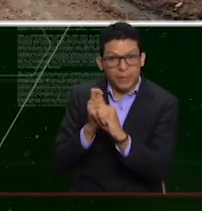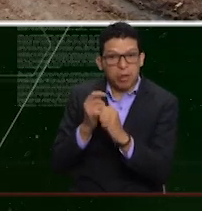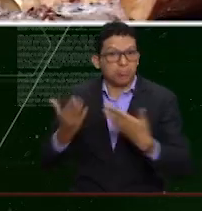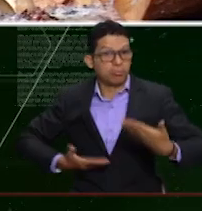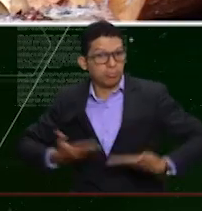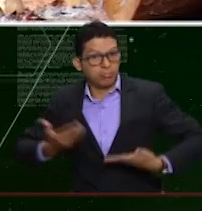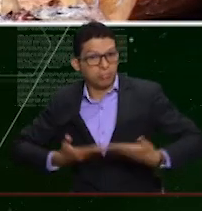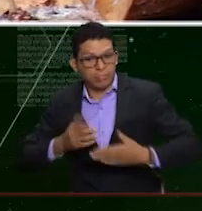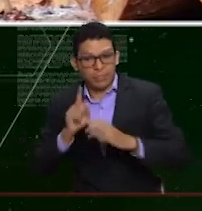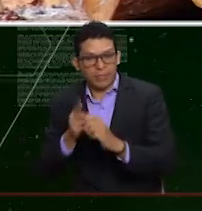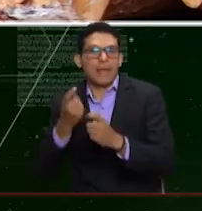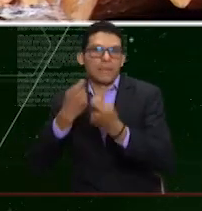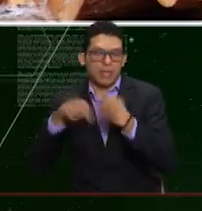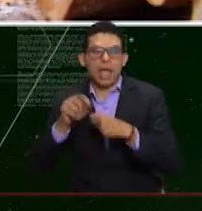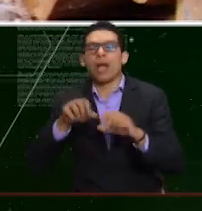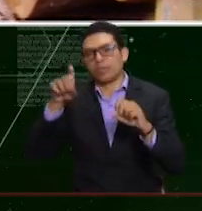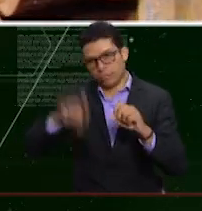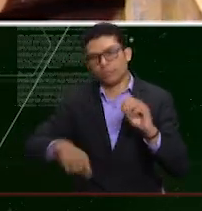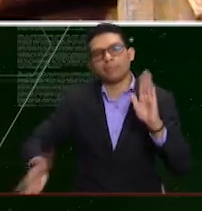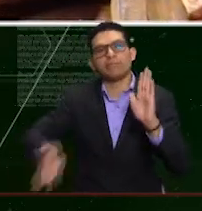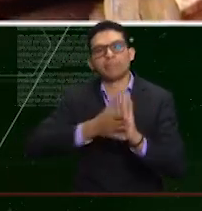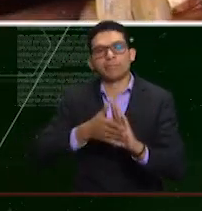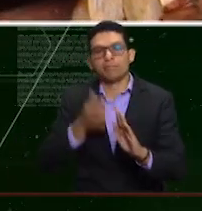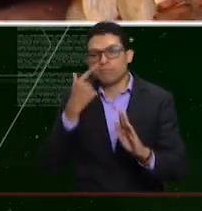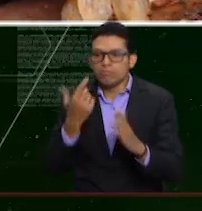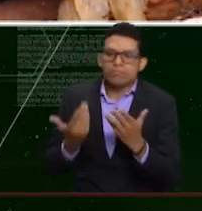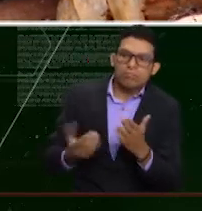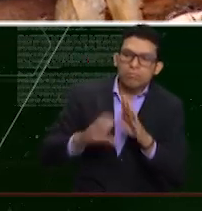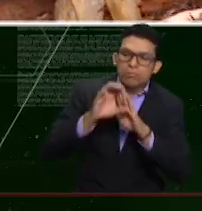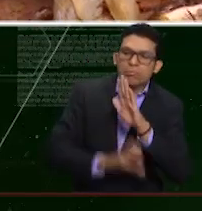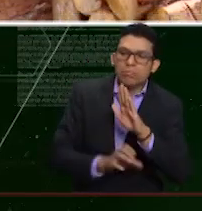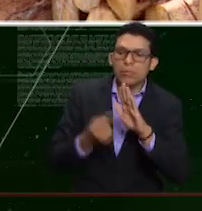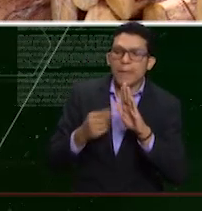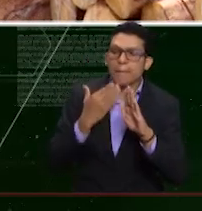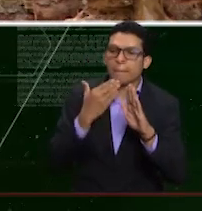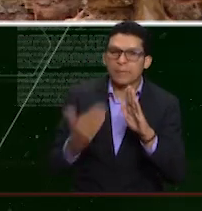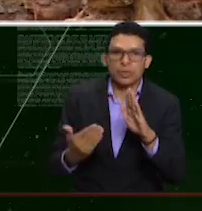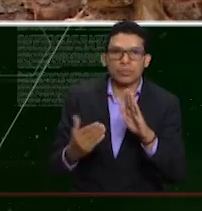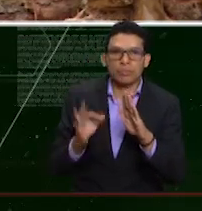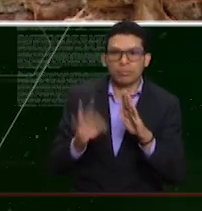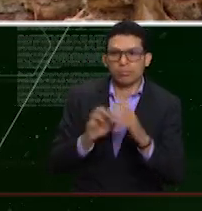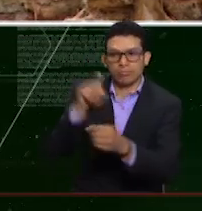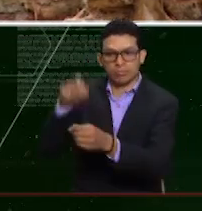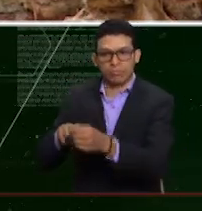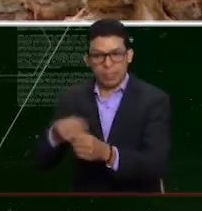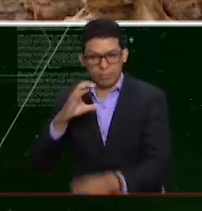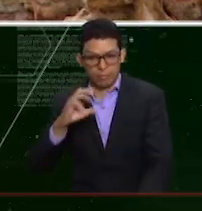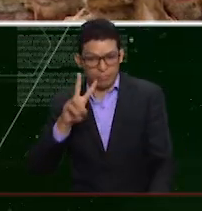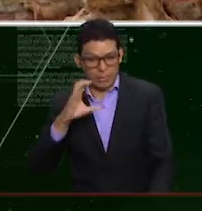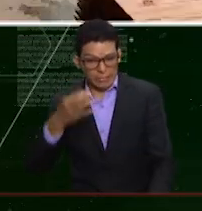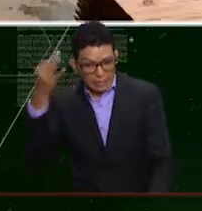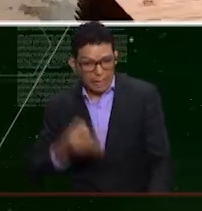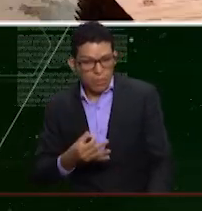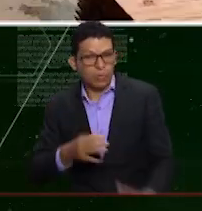comercializa y transforma la madera, a él sí le podemos exigir que nos muestre el permiso, el registro ante la CBC y la